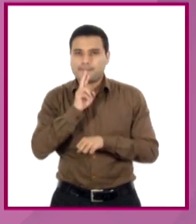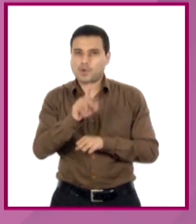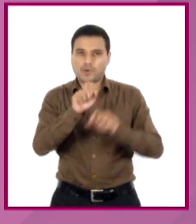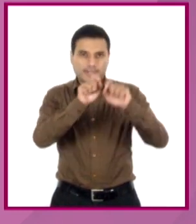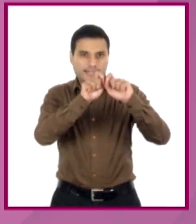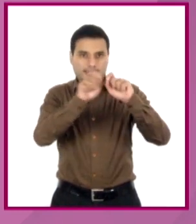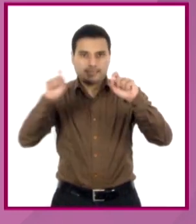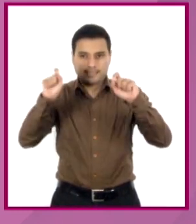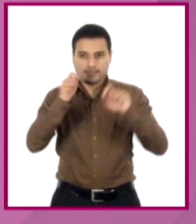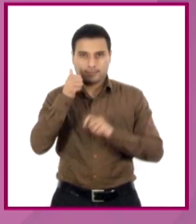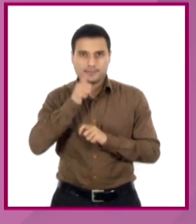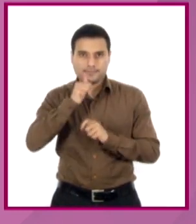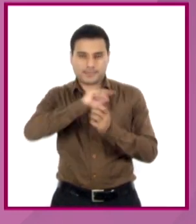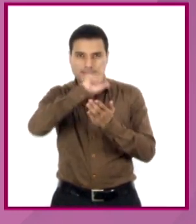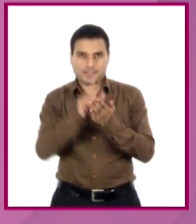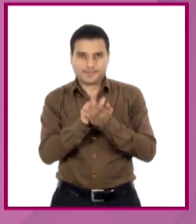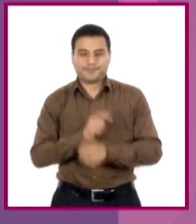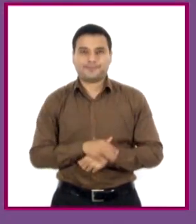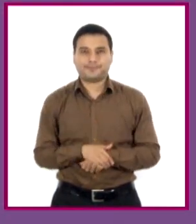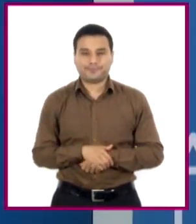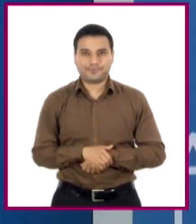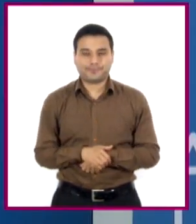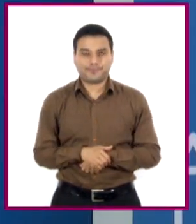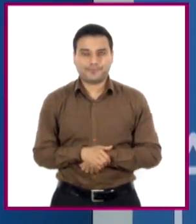que se repiten.